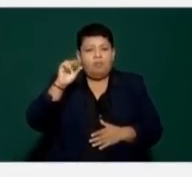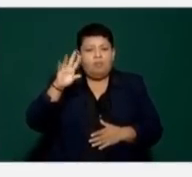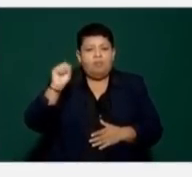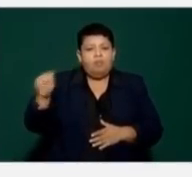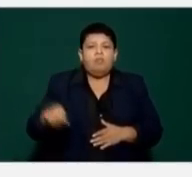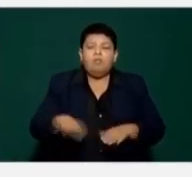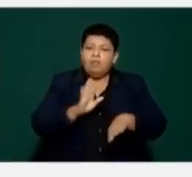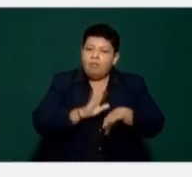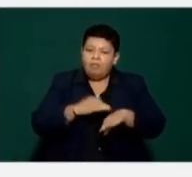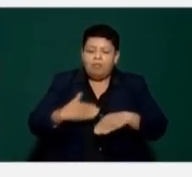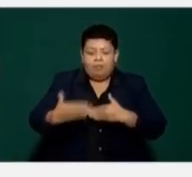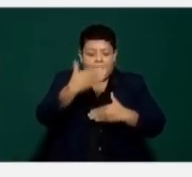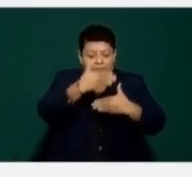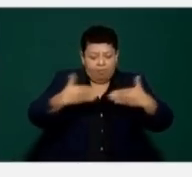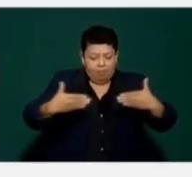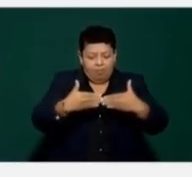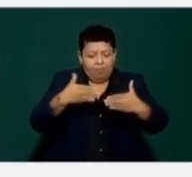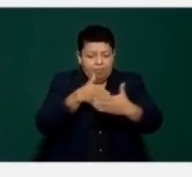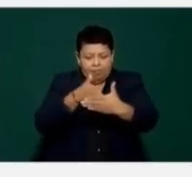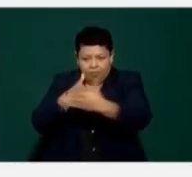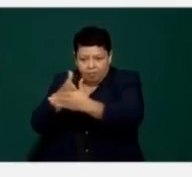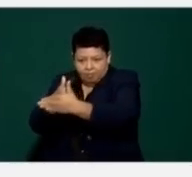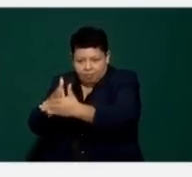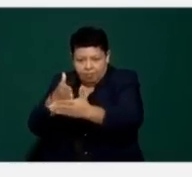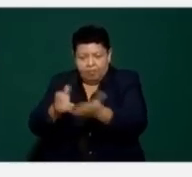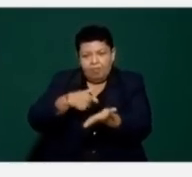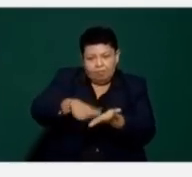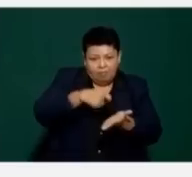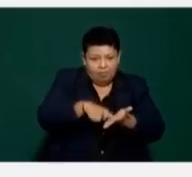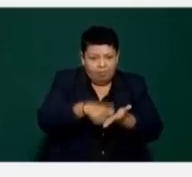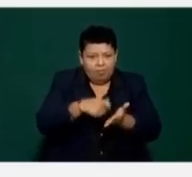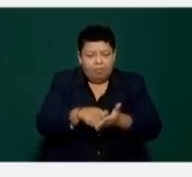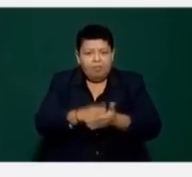que compremos, podemos ir atacando el